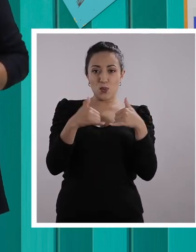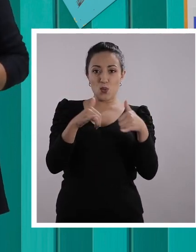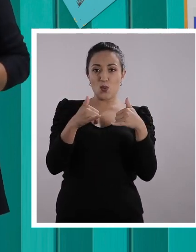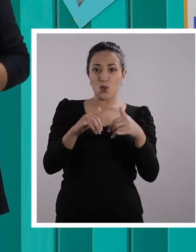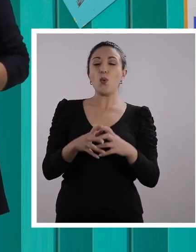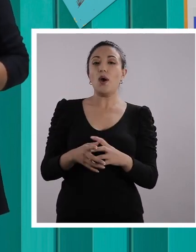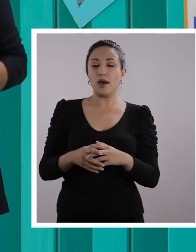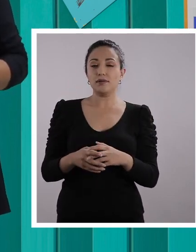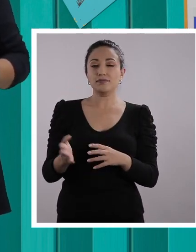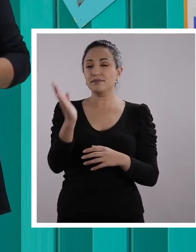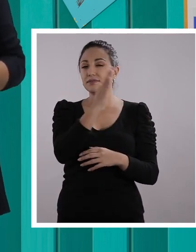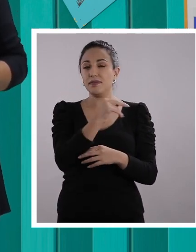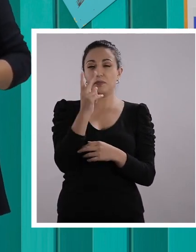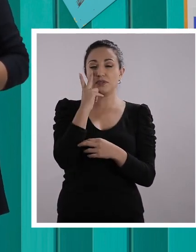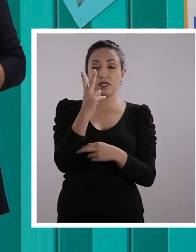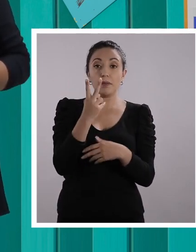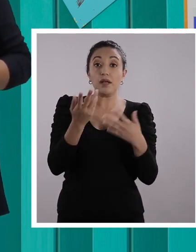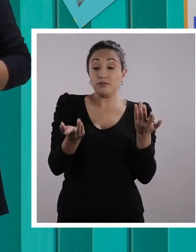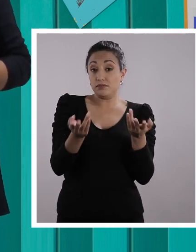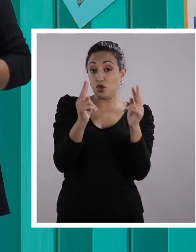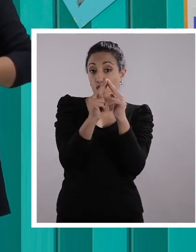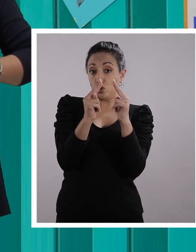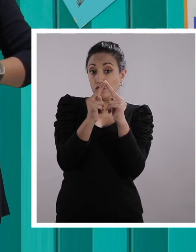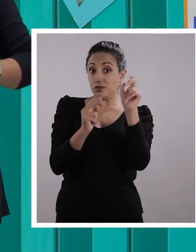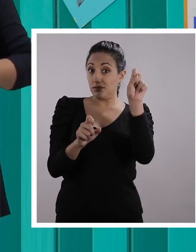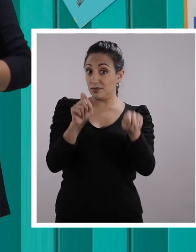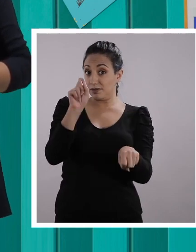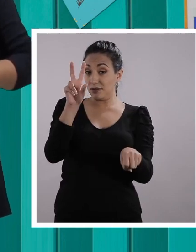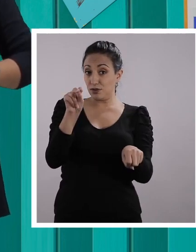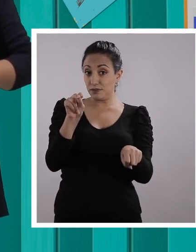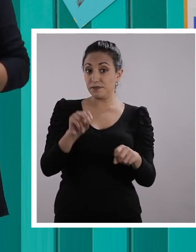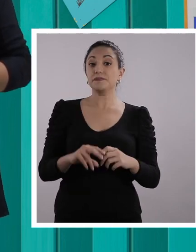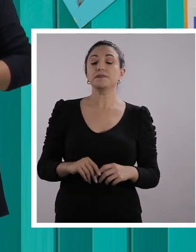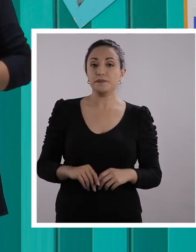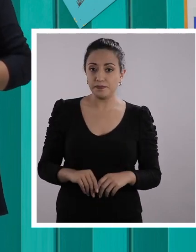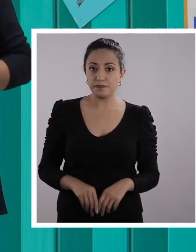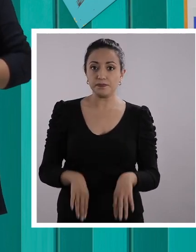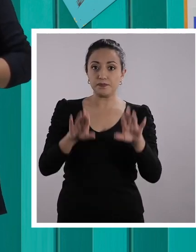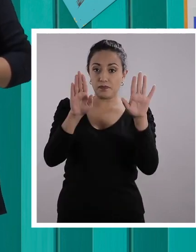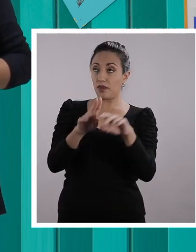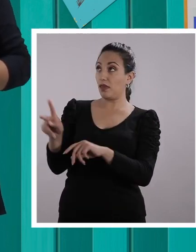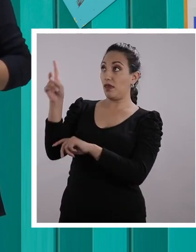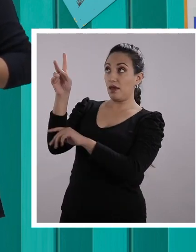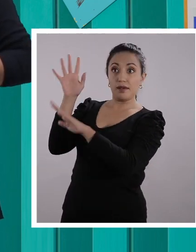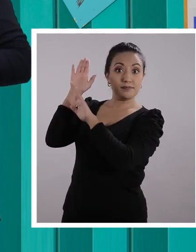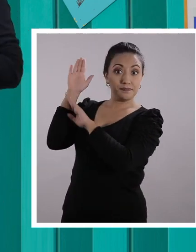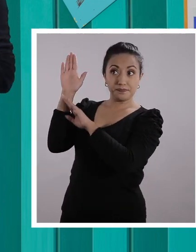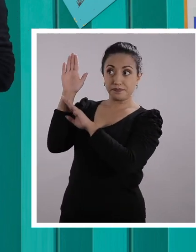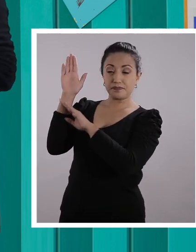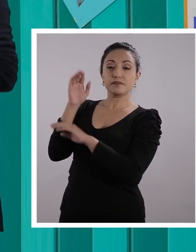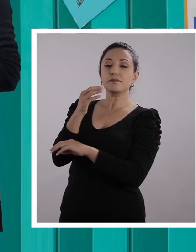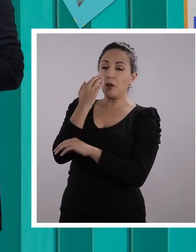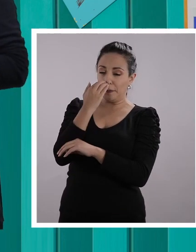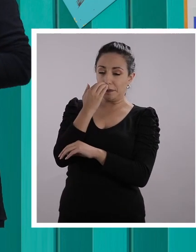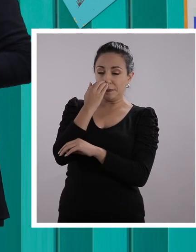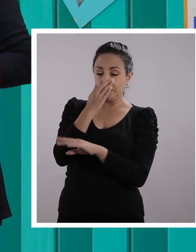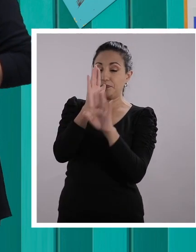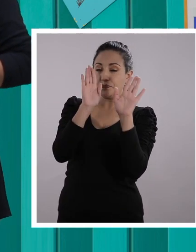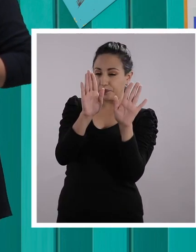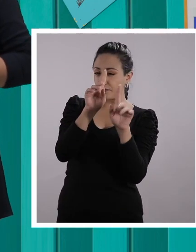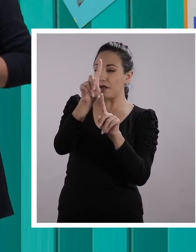invito a hacer un juego vamos a ver cuánto conocemos del patrimonio natural y cultural del ecuador vamos a ver estas imágenes